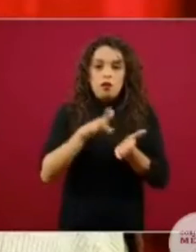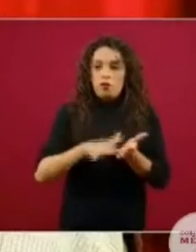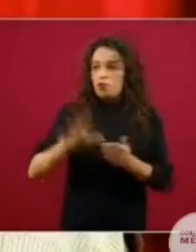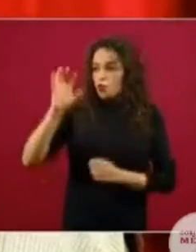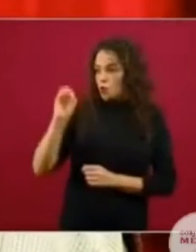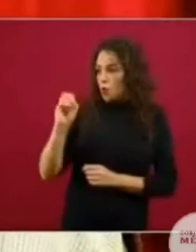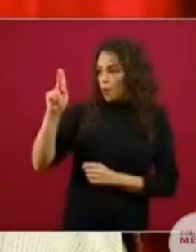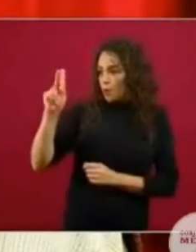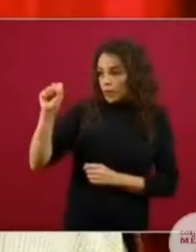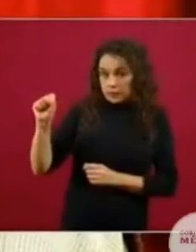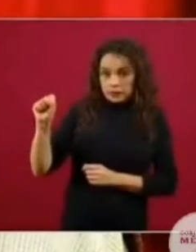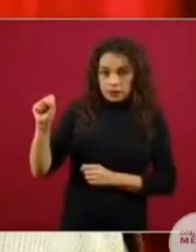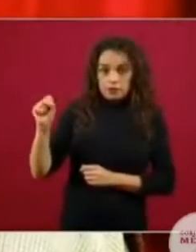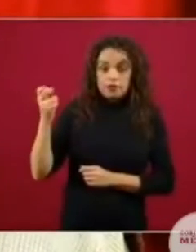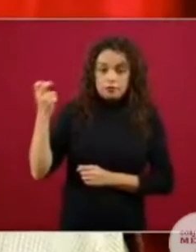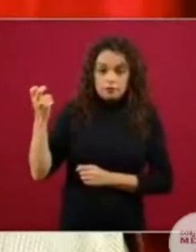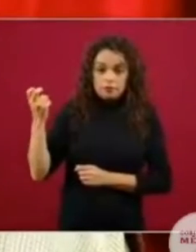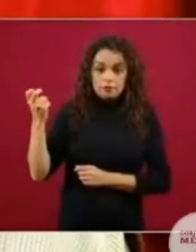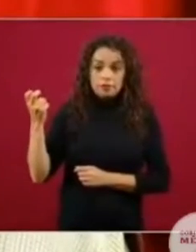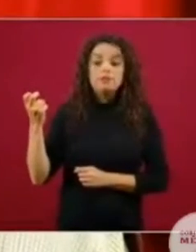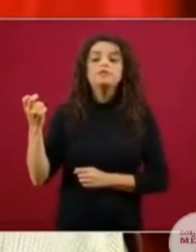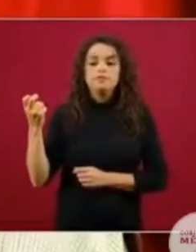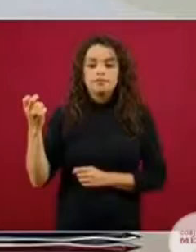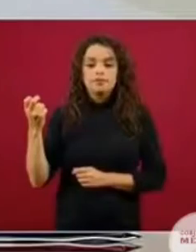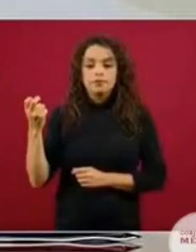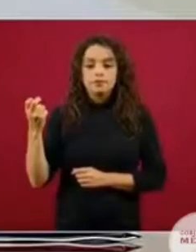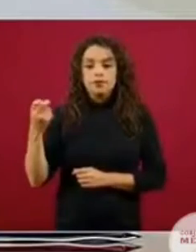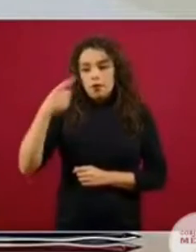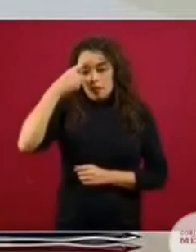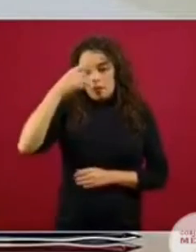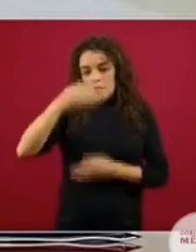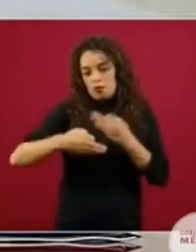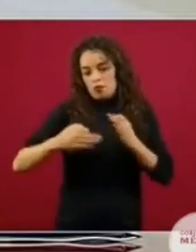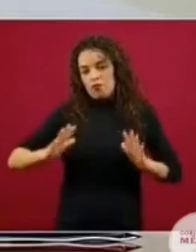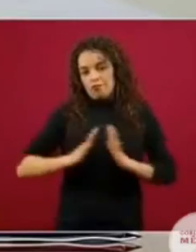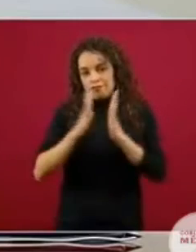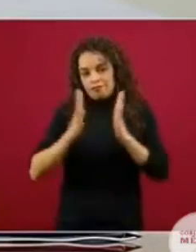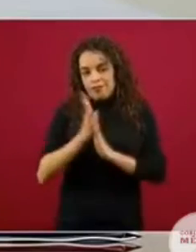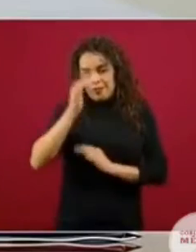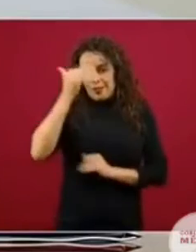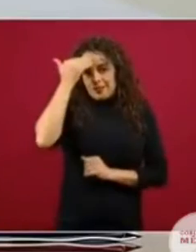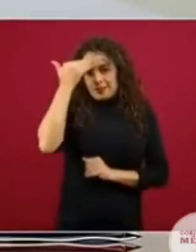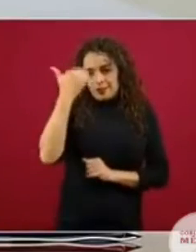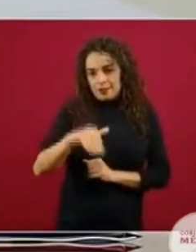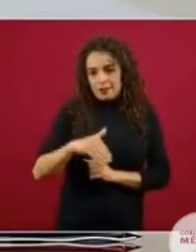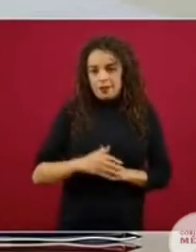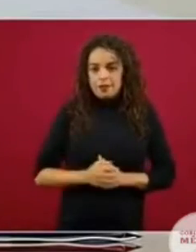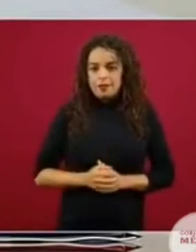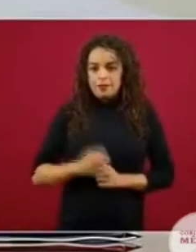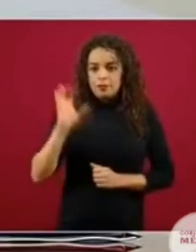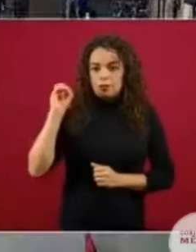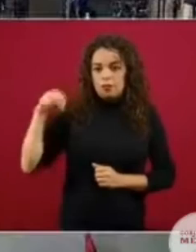y que todo conducido a través de la participación de la onu